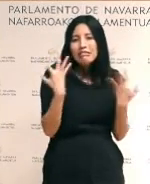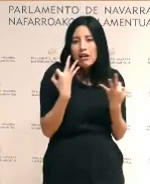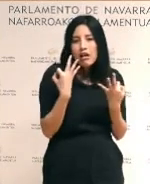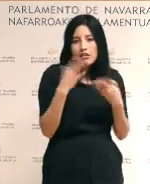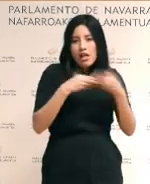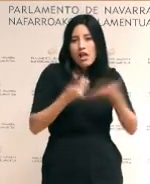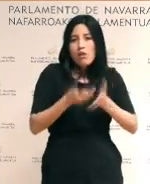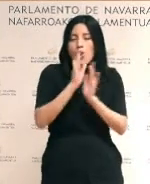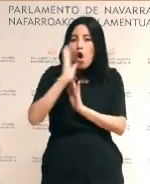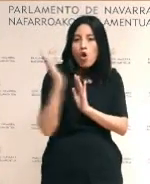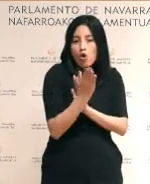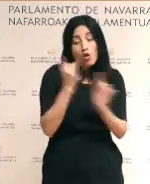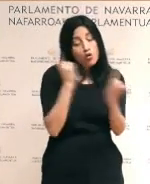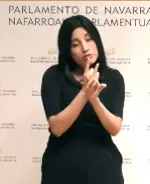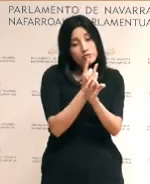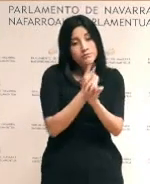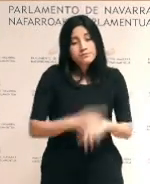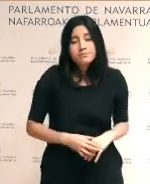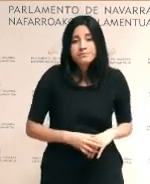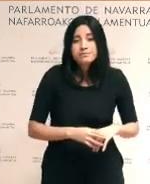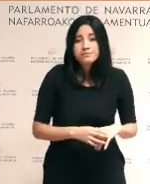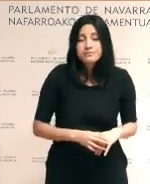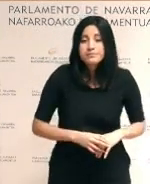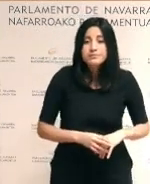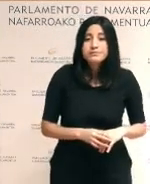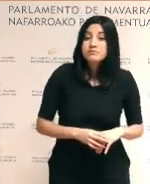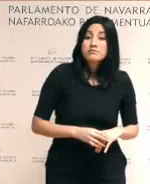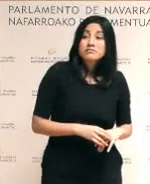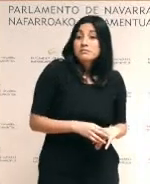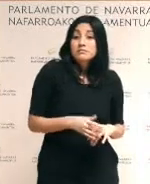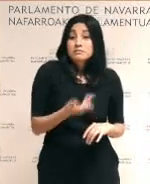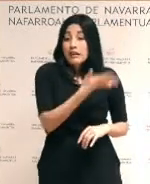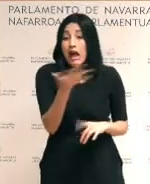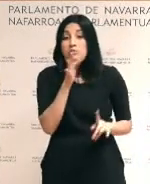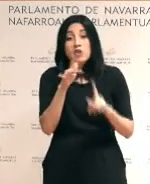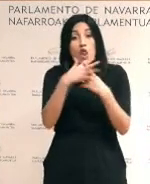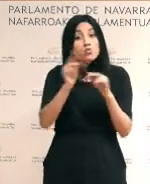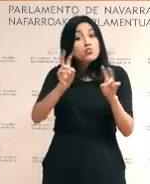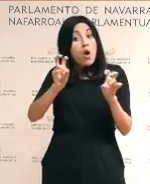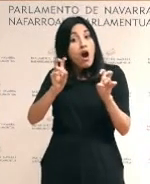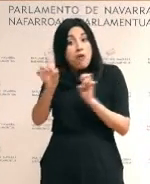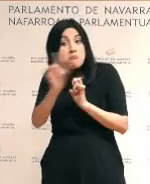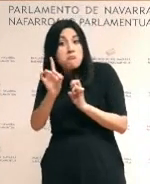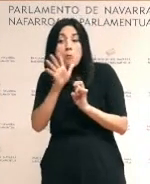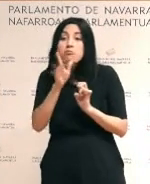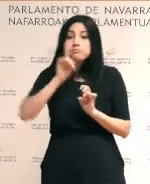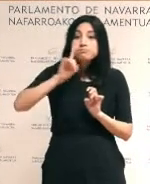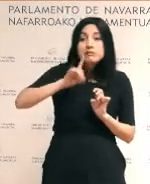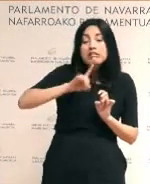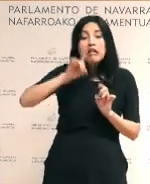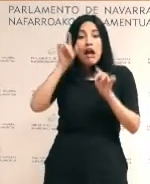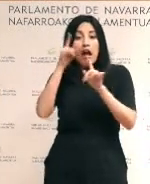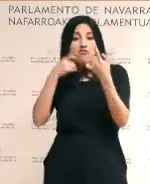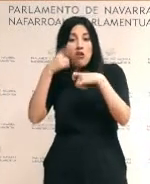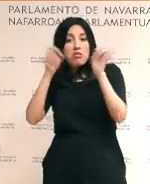democracia. Lo cierto es que nada de lo que está pasando es nuevo, ni la tensión y la polarización políticas, ni la desinformación. Y, sin embargo,